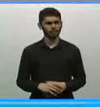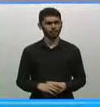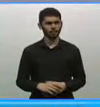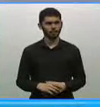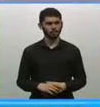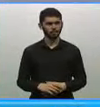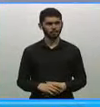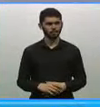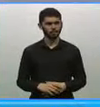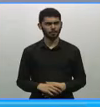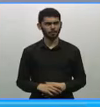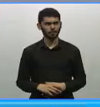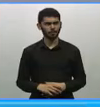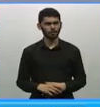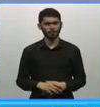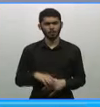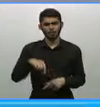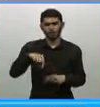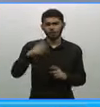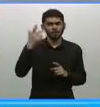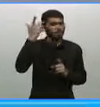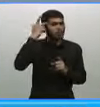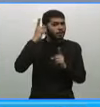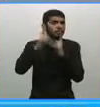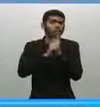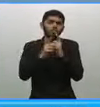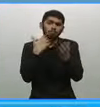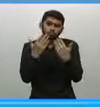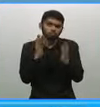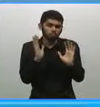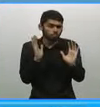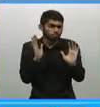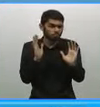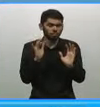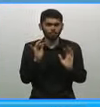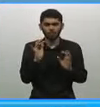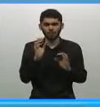No hablé especialmente con Leo, solo que lo veo jugar y ha jugado ya